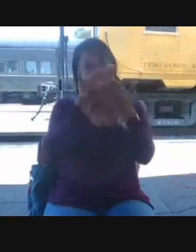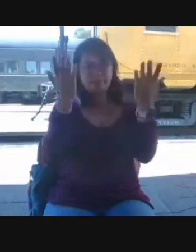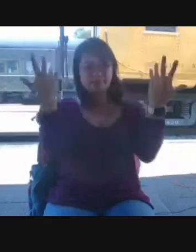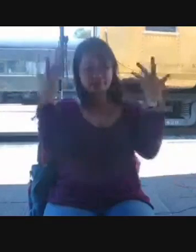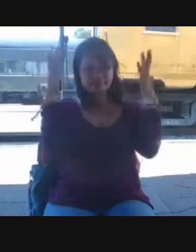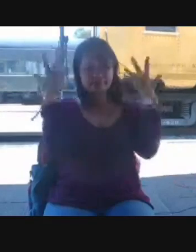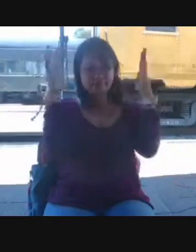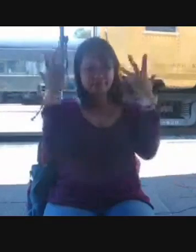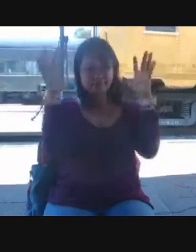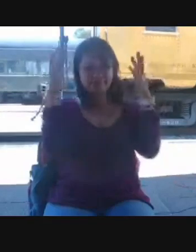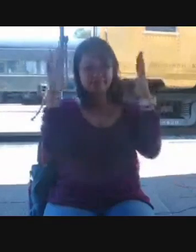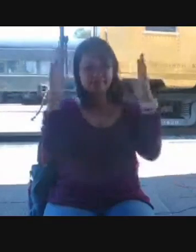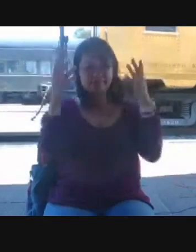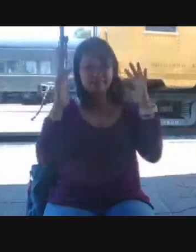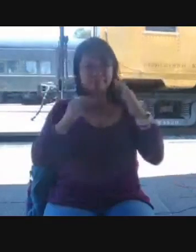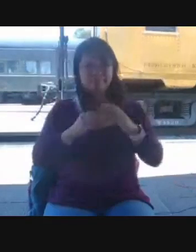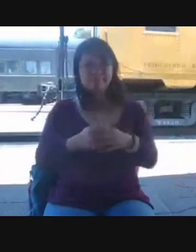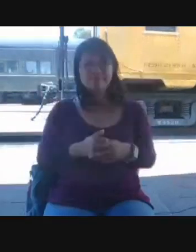acompañan.